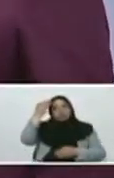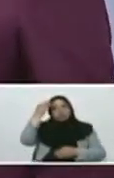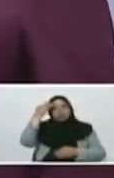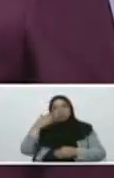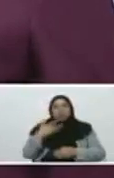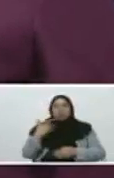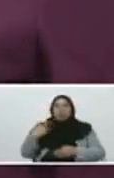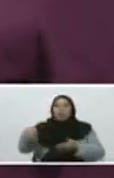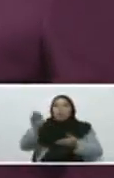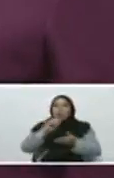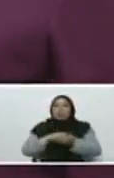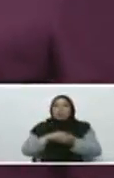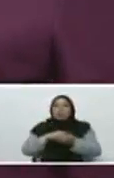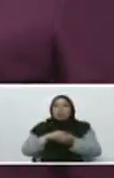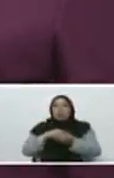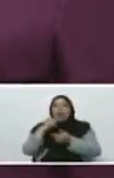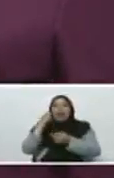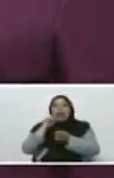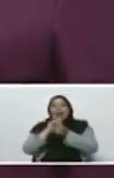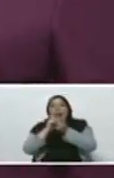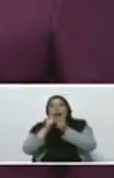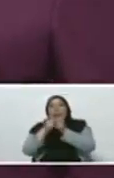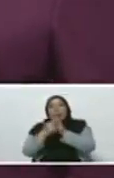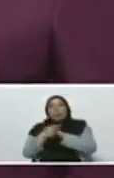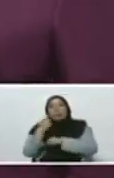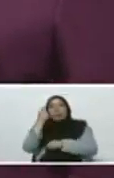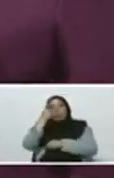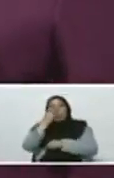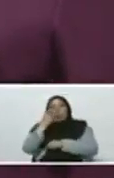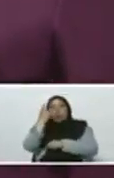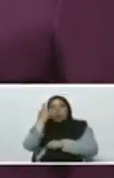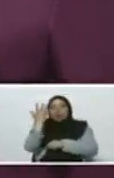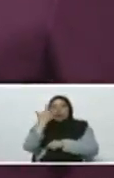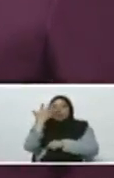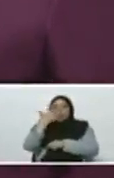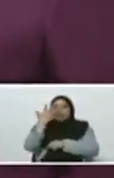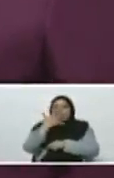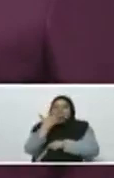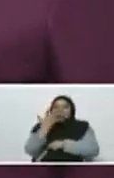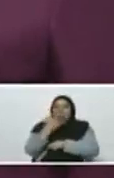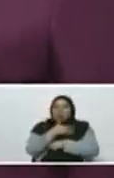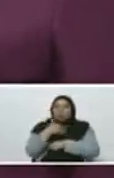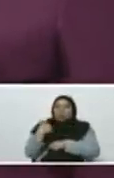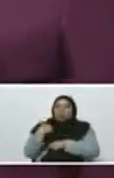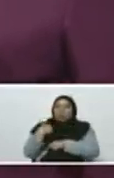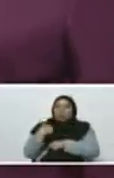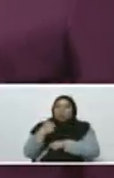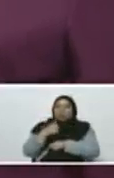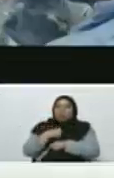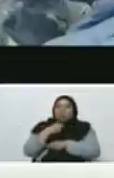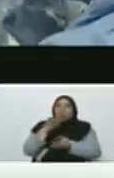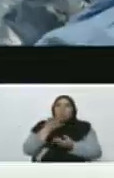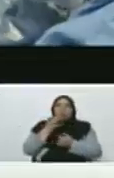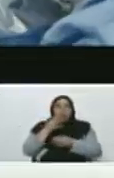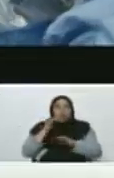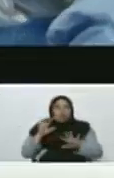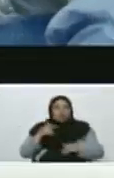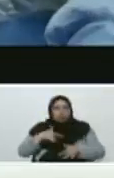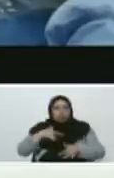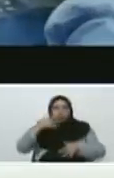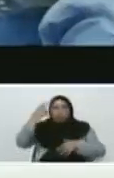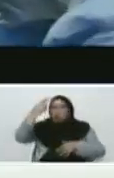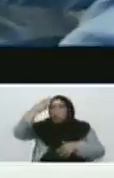es regeneración de córnea. Cuando el paciente se quema la córnea, si yo me quemo la córnea, por ejemplo, usted